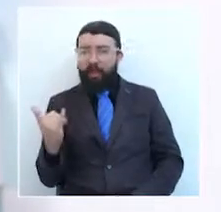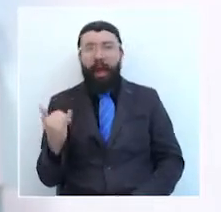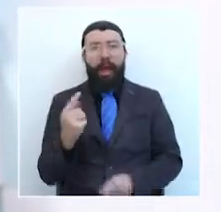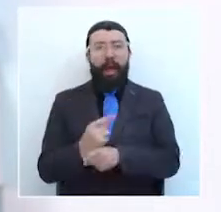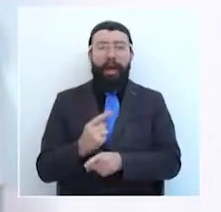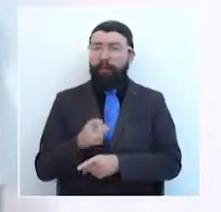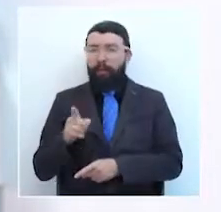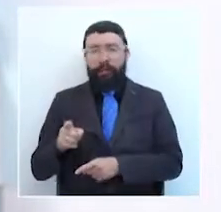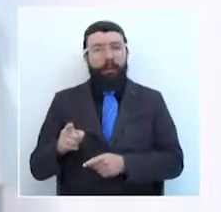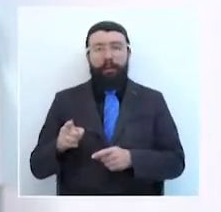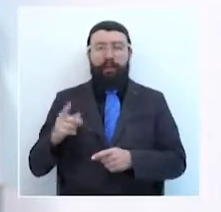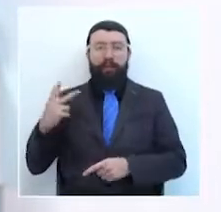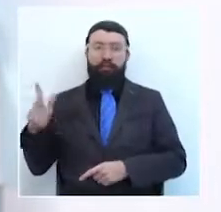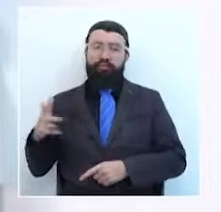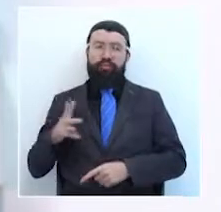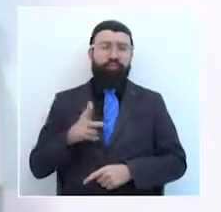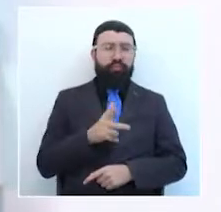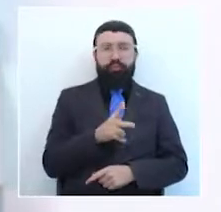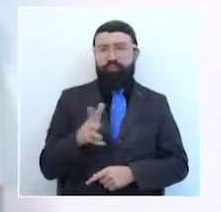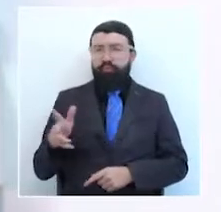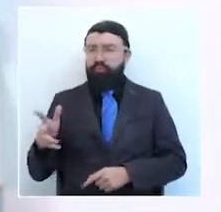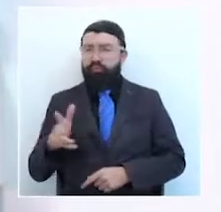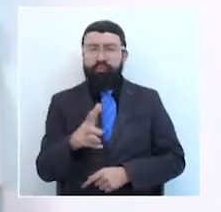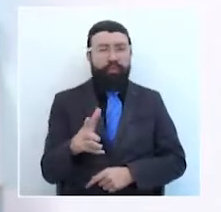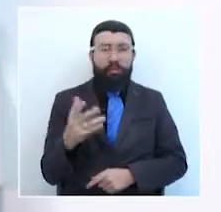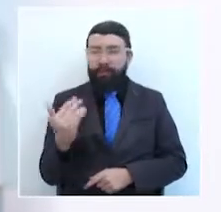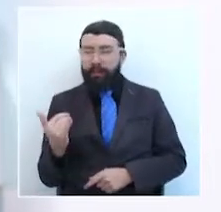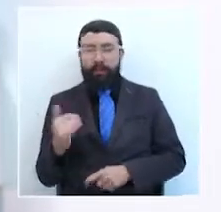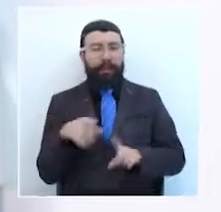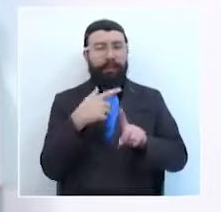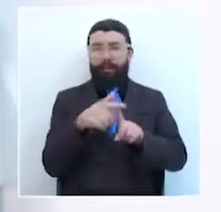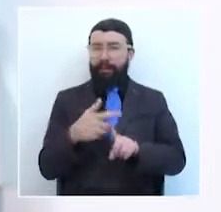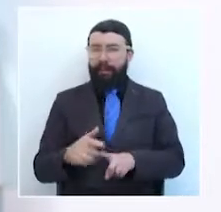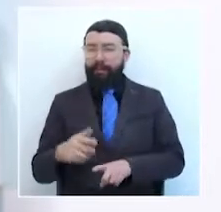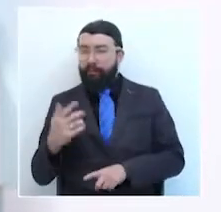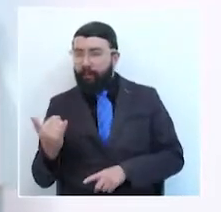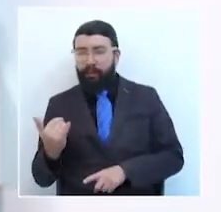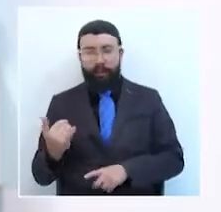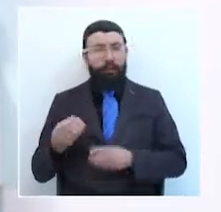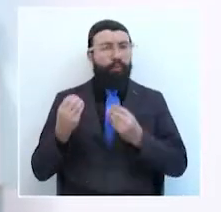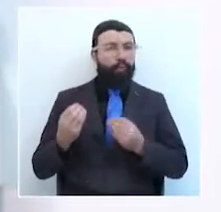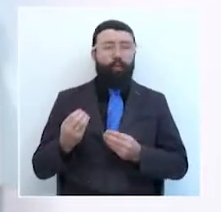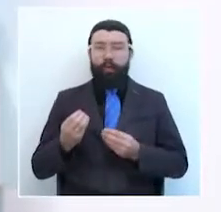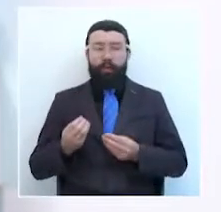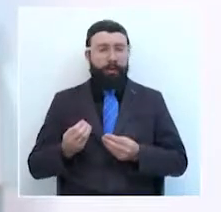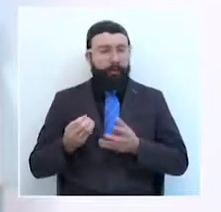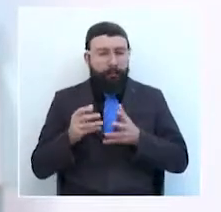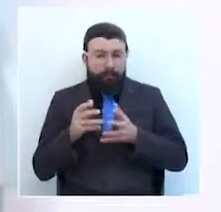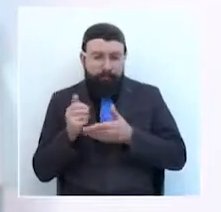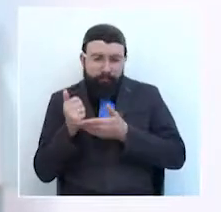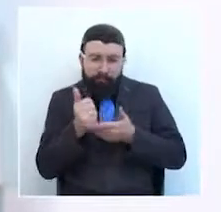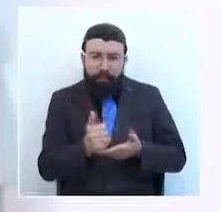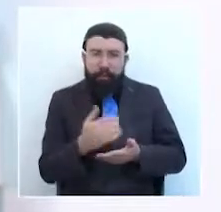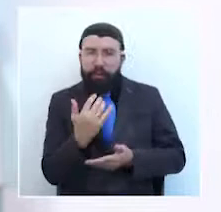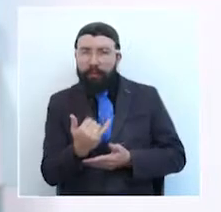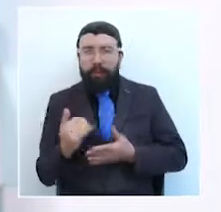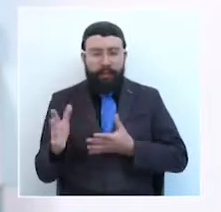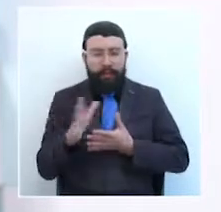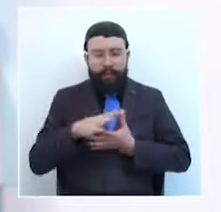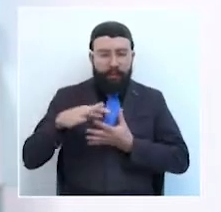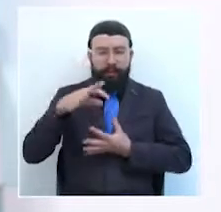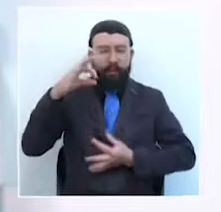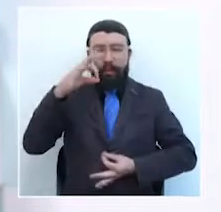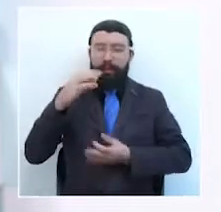por tierras donde se cultiva mucho la parte espiritual y precisamente